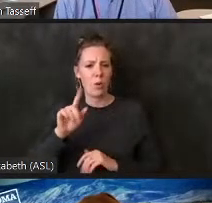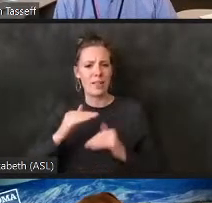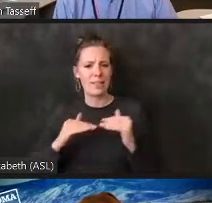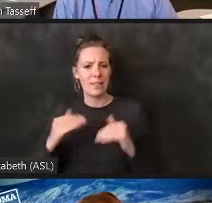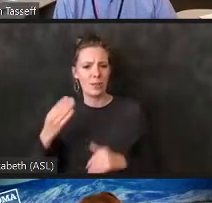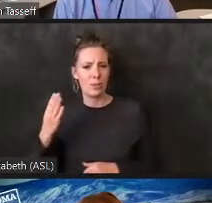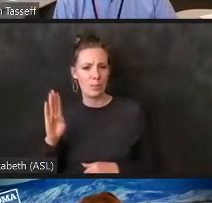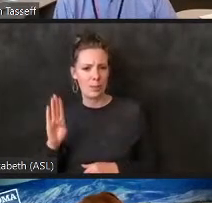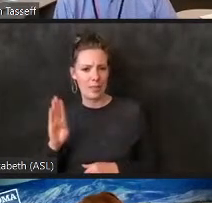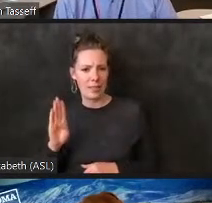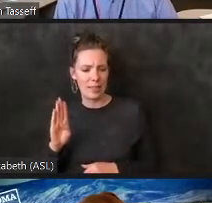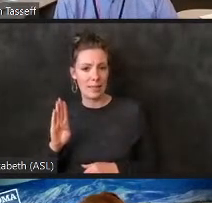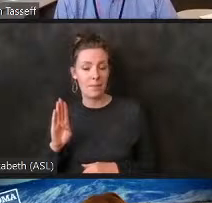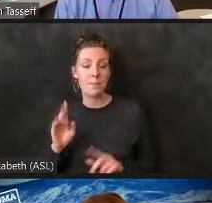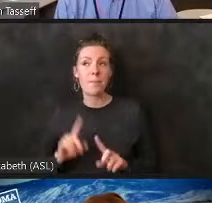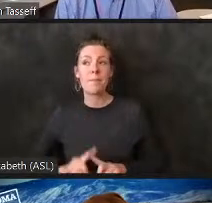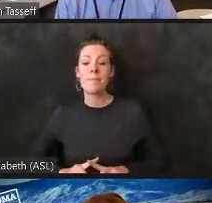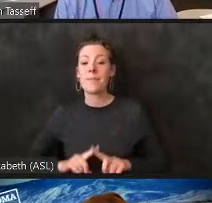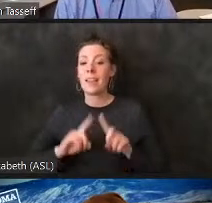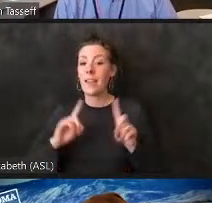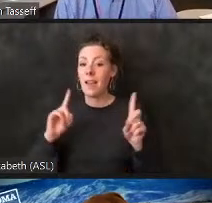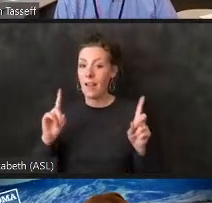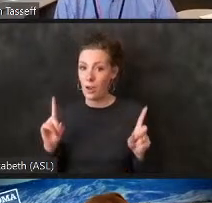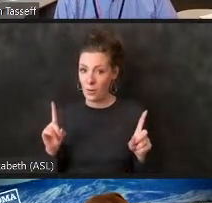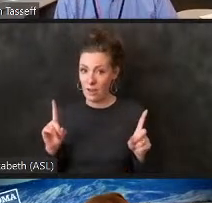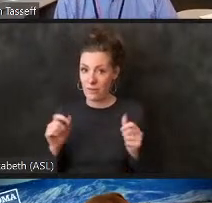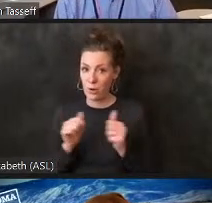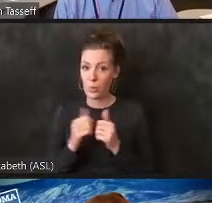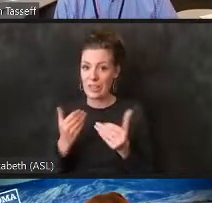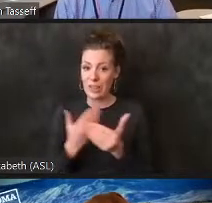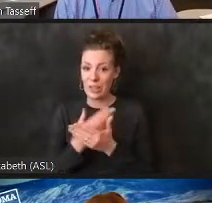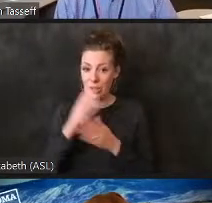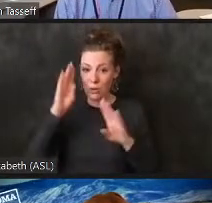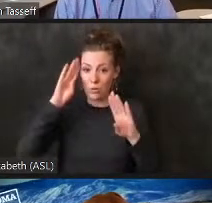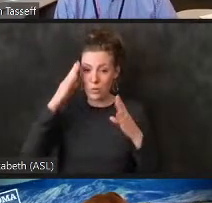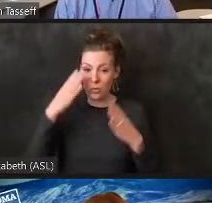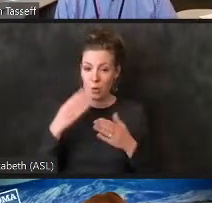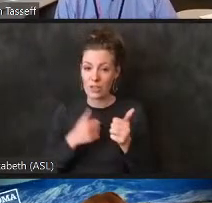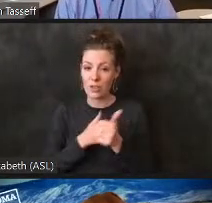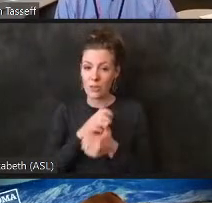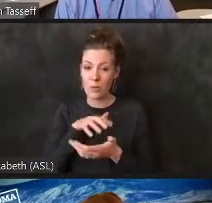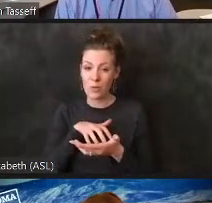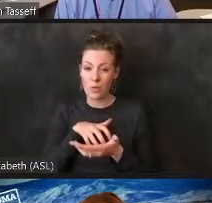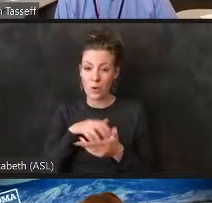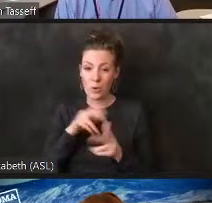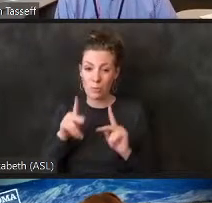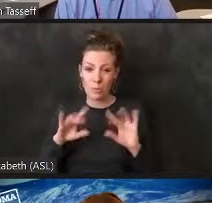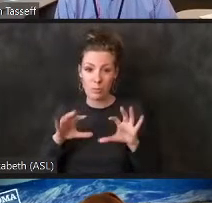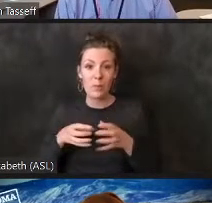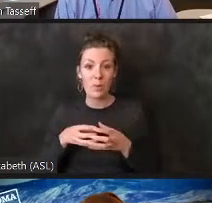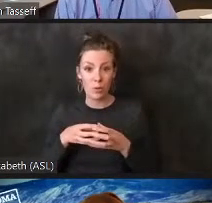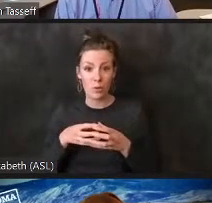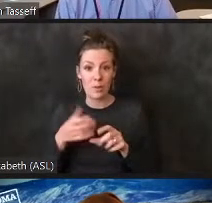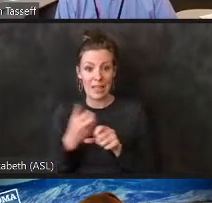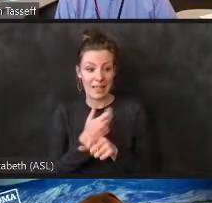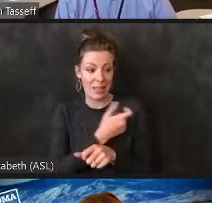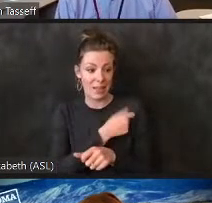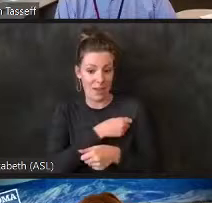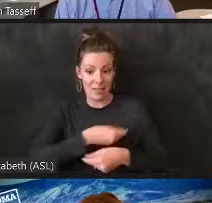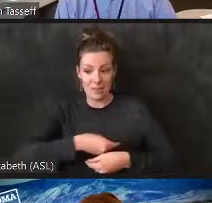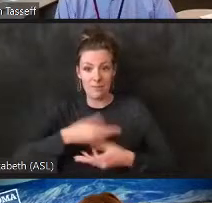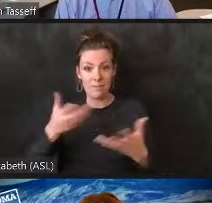que están en el Phase 1, la Fase 1, Grupo A, 1. Ahora de la población